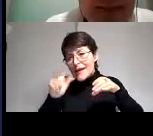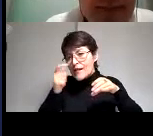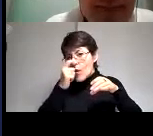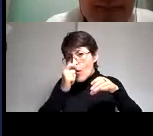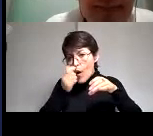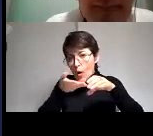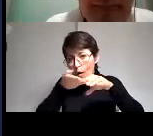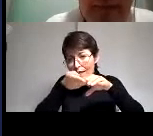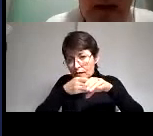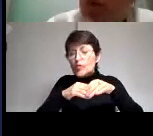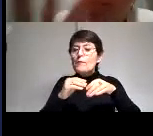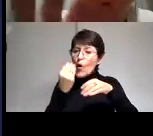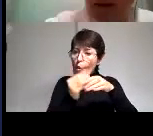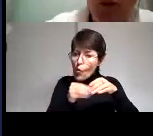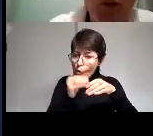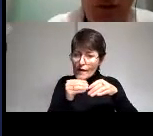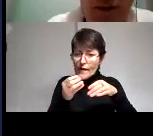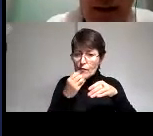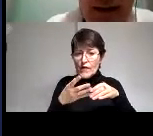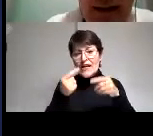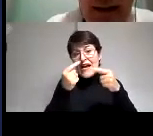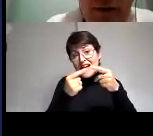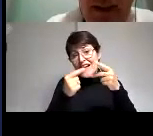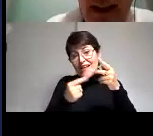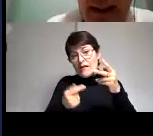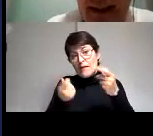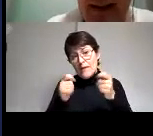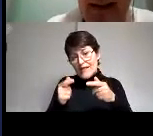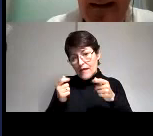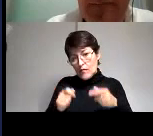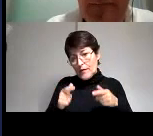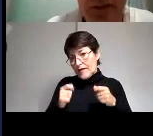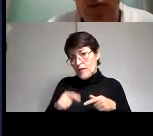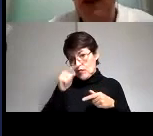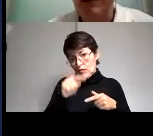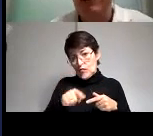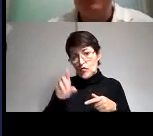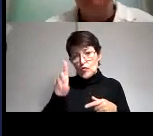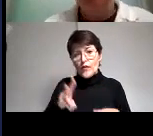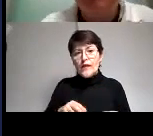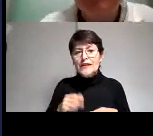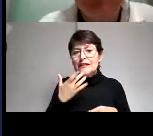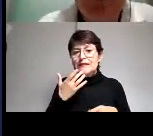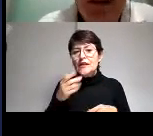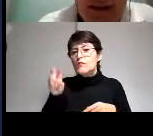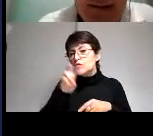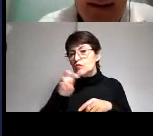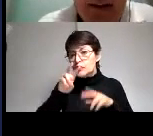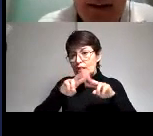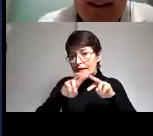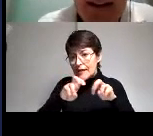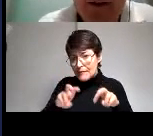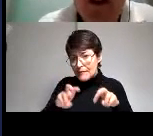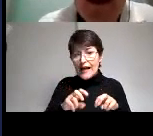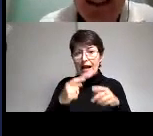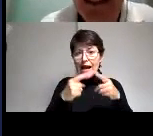también. Son muy parecidos en su función, ¿eh? Lo que pasa es que si buscáis en PubMed o en las